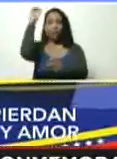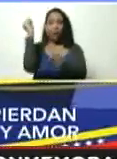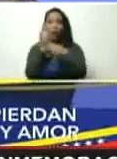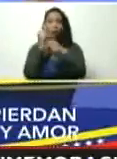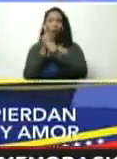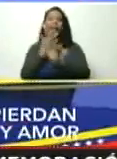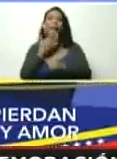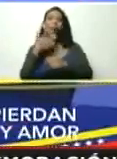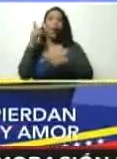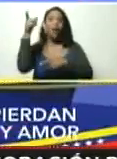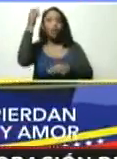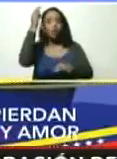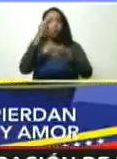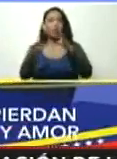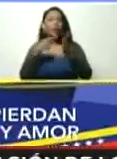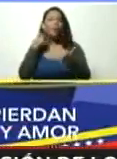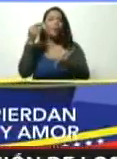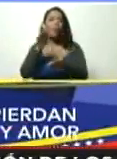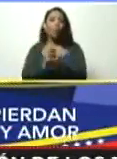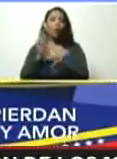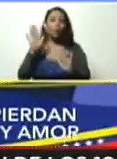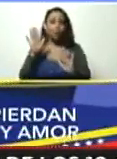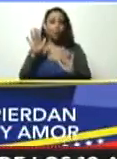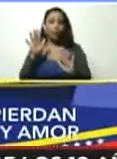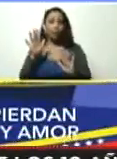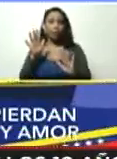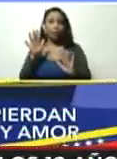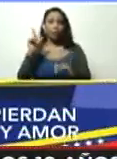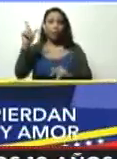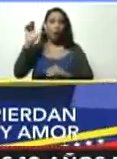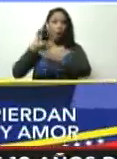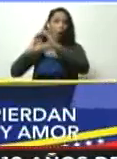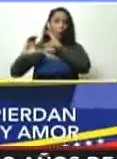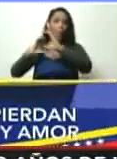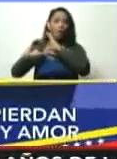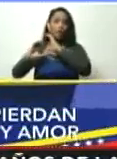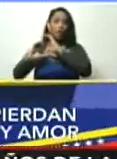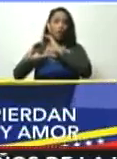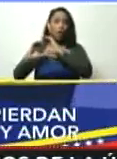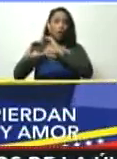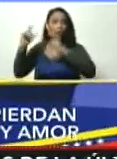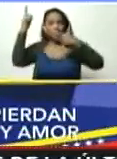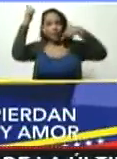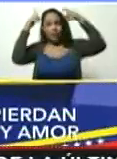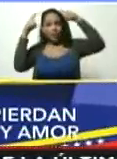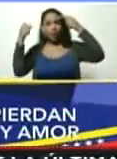él tuviera que partir. Fue una conversación